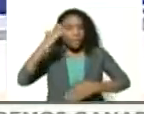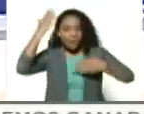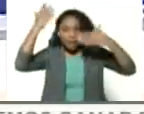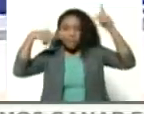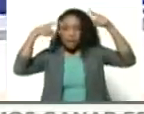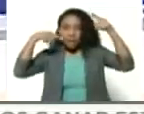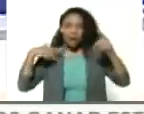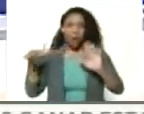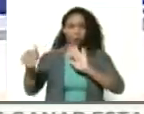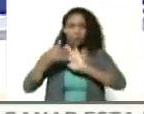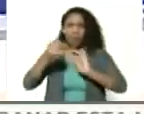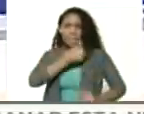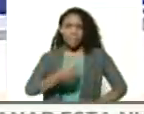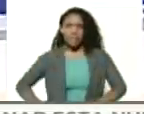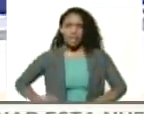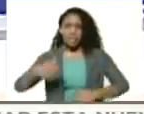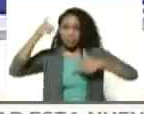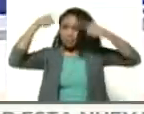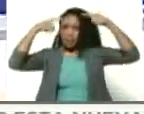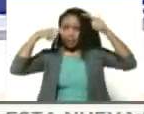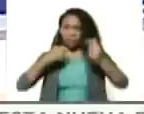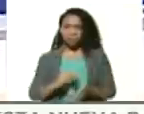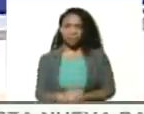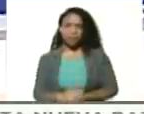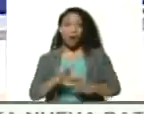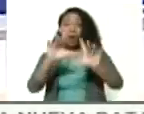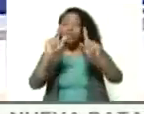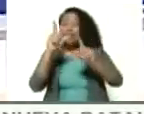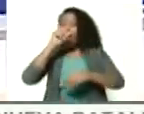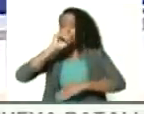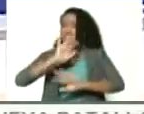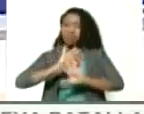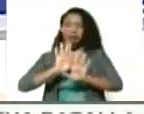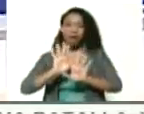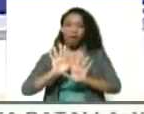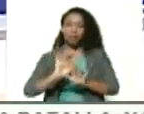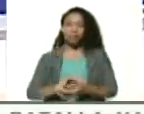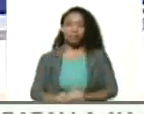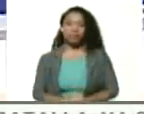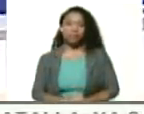el presidente Hugo Chávez. 11 años ya.